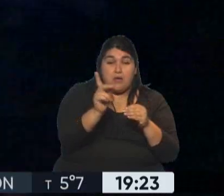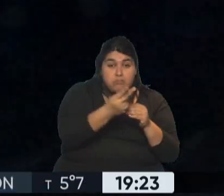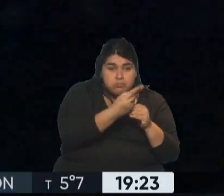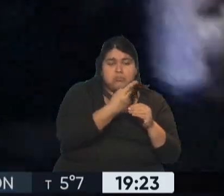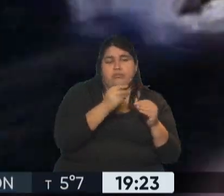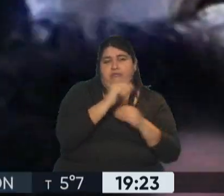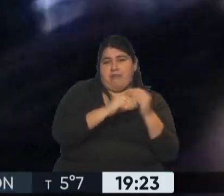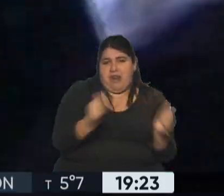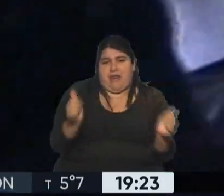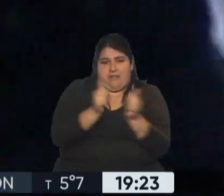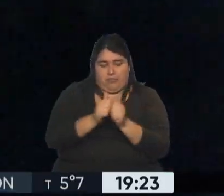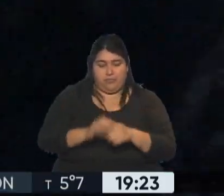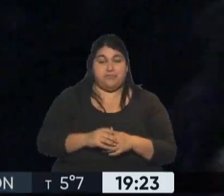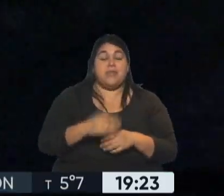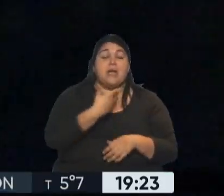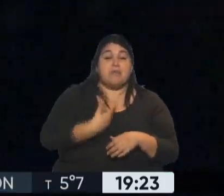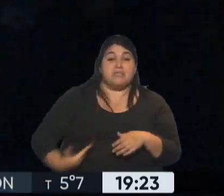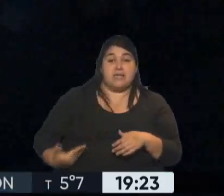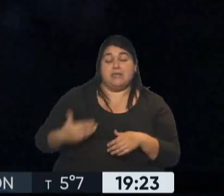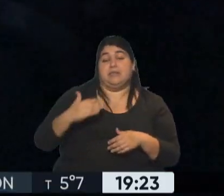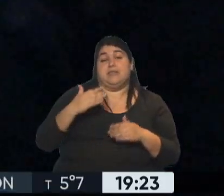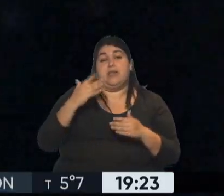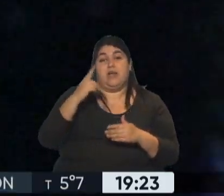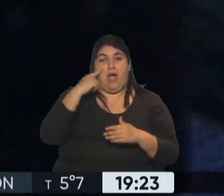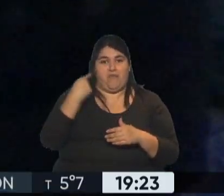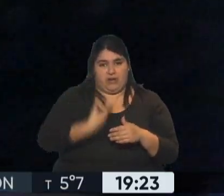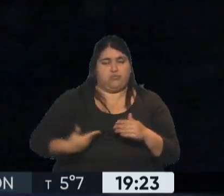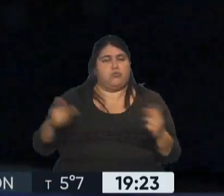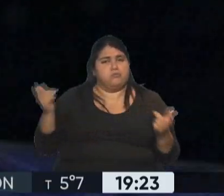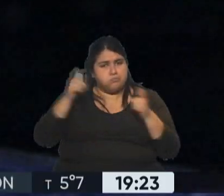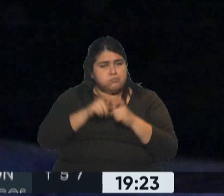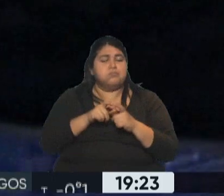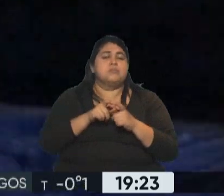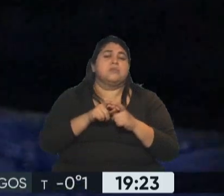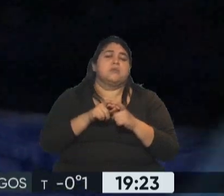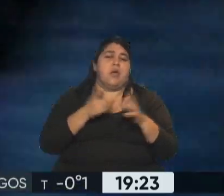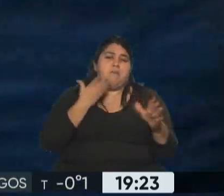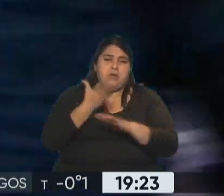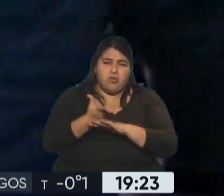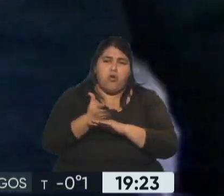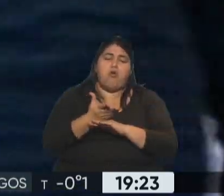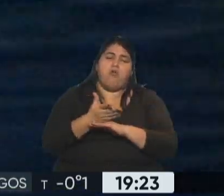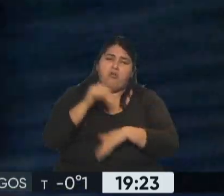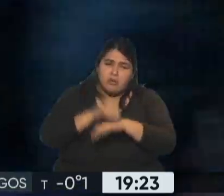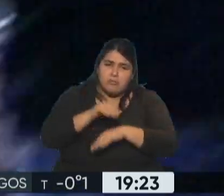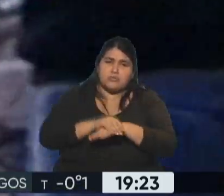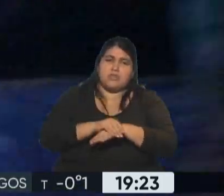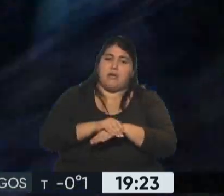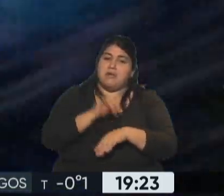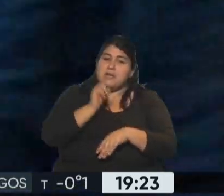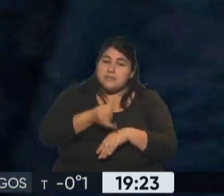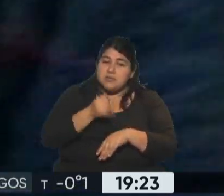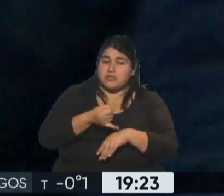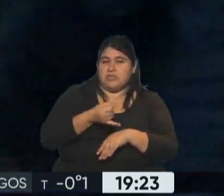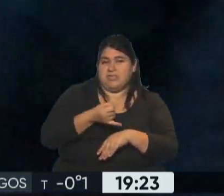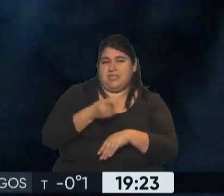AMIA se reunieron en la Casa Rosada con el presidente Alberto Fernández, quien ratificó su compromiso para que se esclarezca tanto el atentado a la mutual